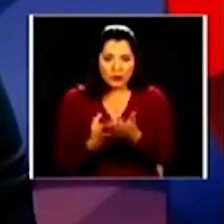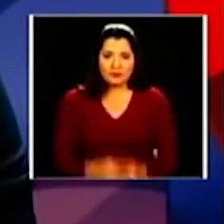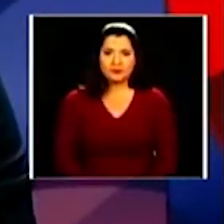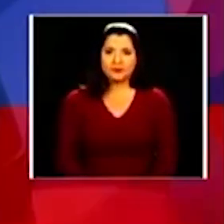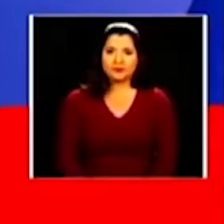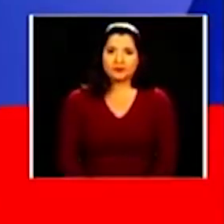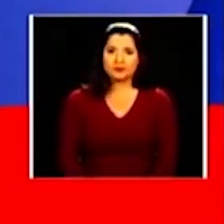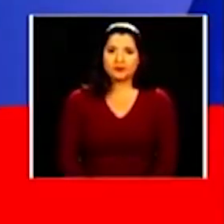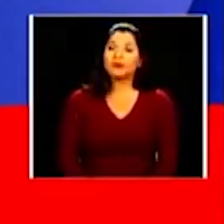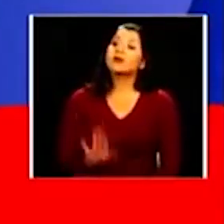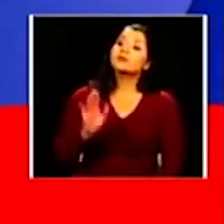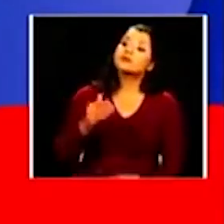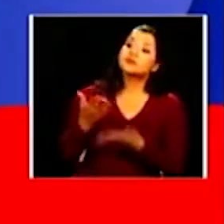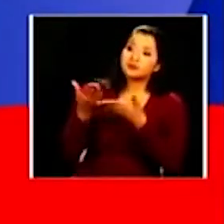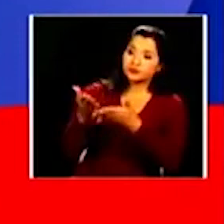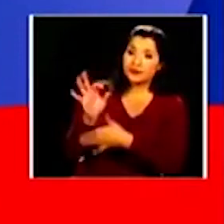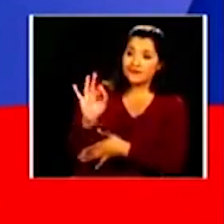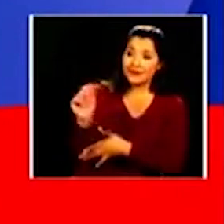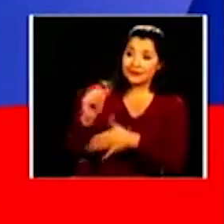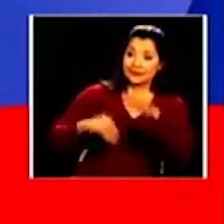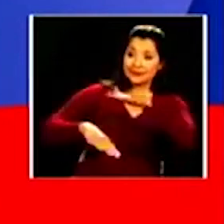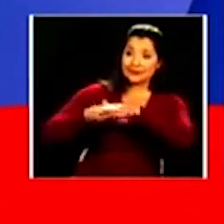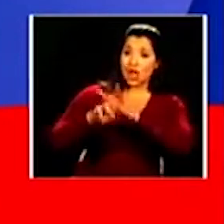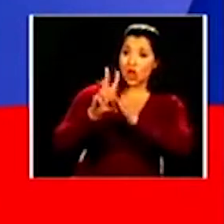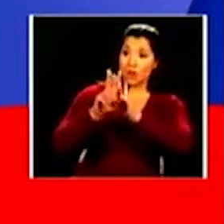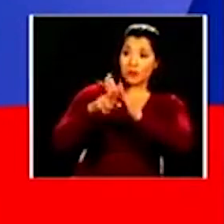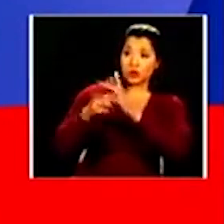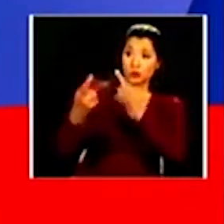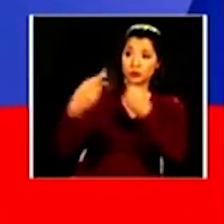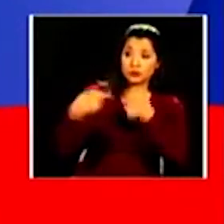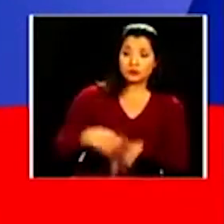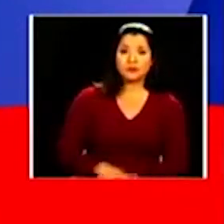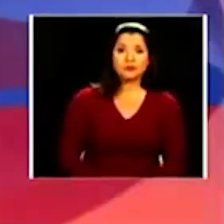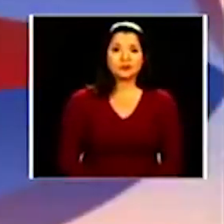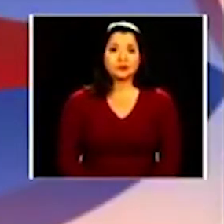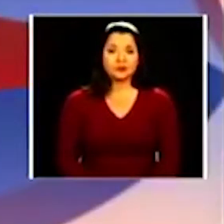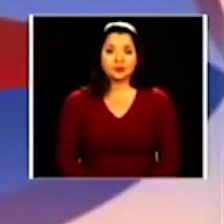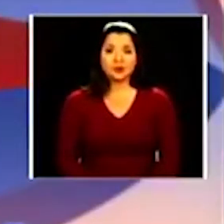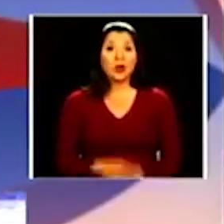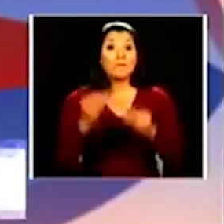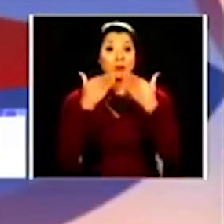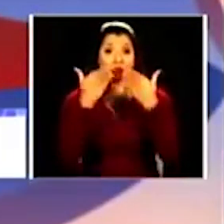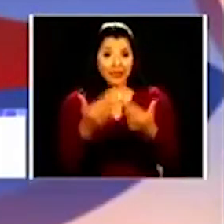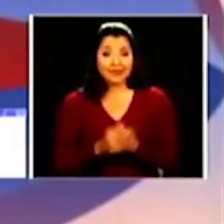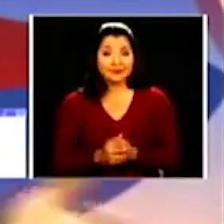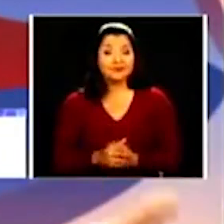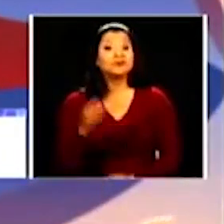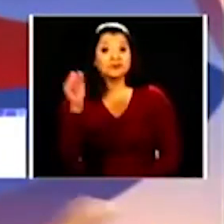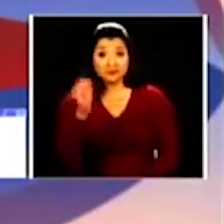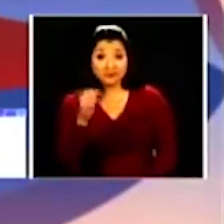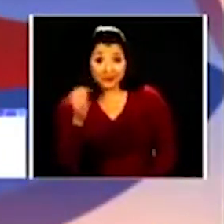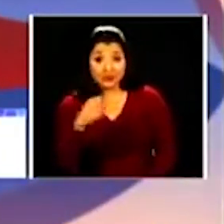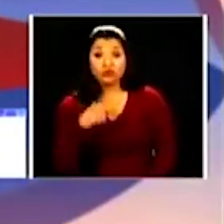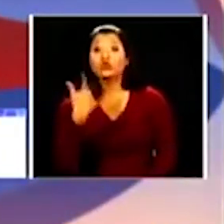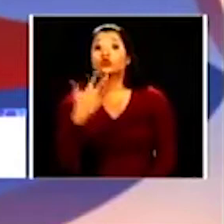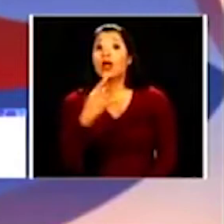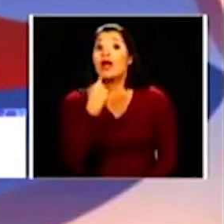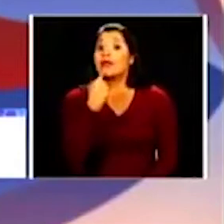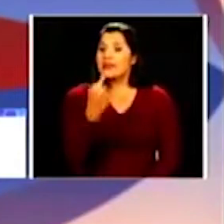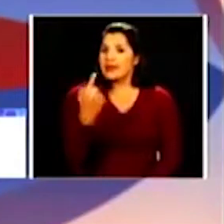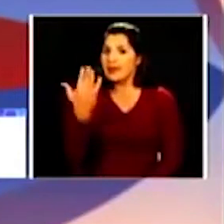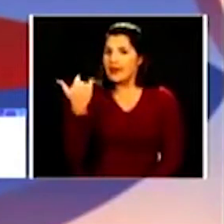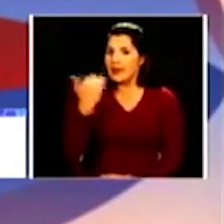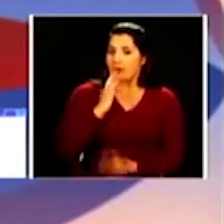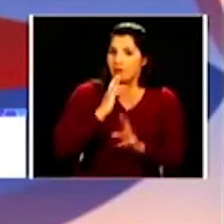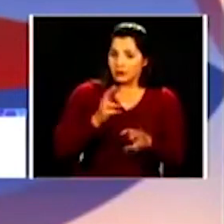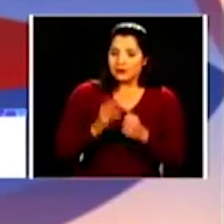Es su turno, don Fabricio, hasta 2 minutos para que usted nos dé su respuesta. Muchísimas gracias. En efecto, bueno, lo mencioné en la respuesta anterior, la